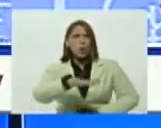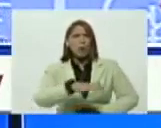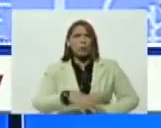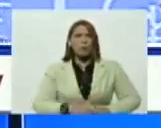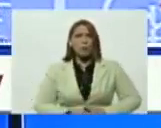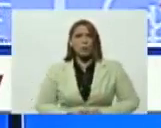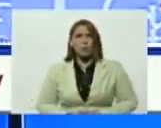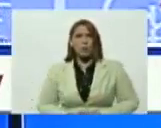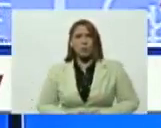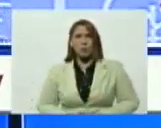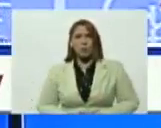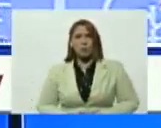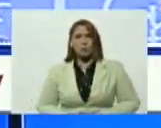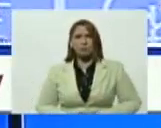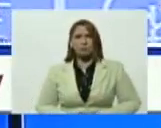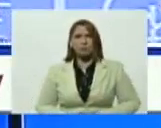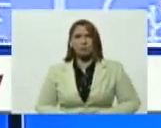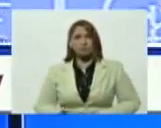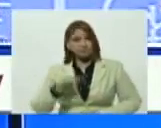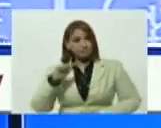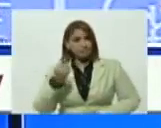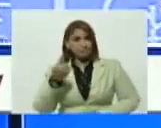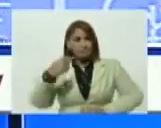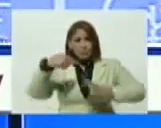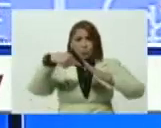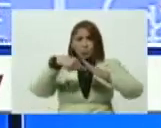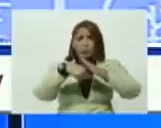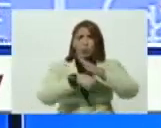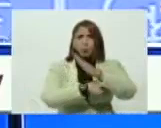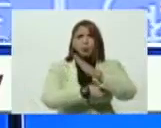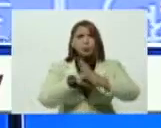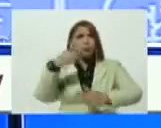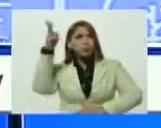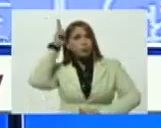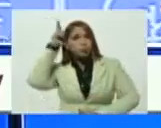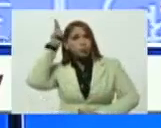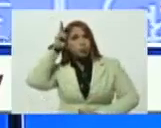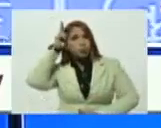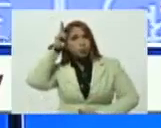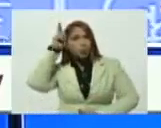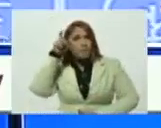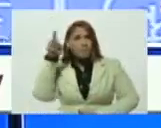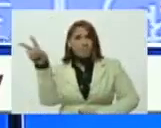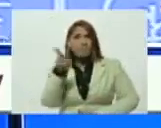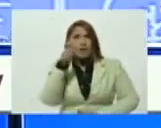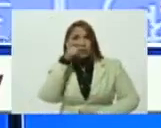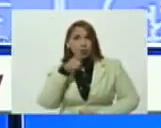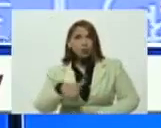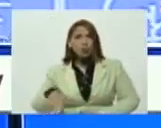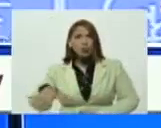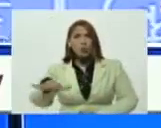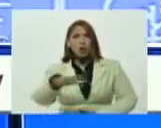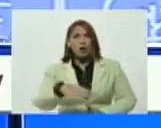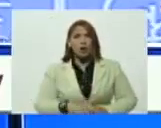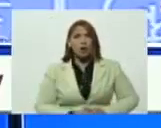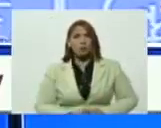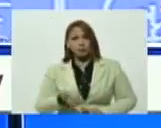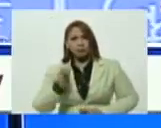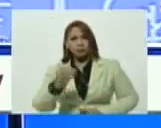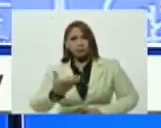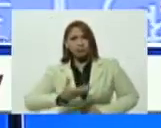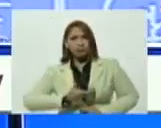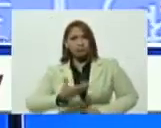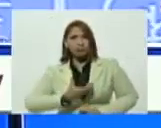originarios, la profundidad indígena de Venezuela, de allá está nuestra